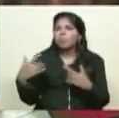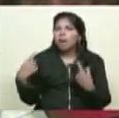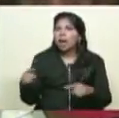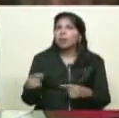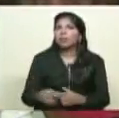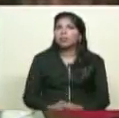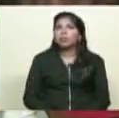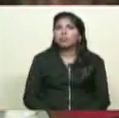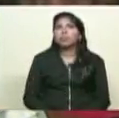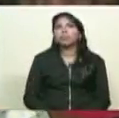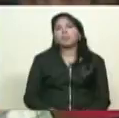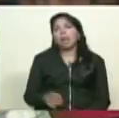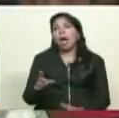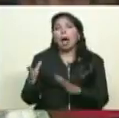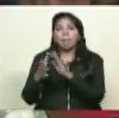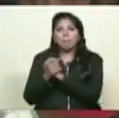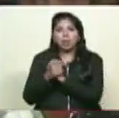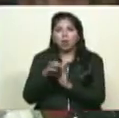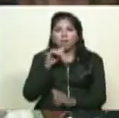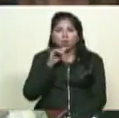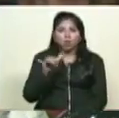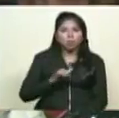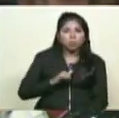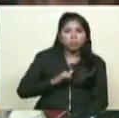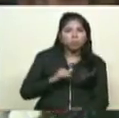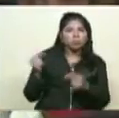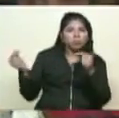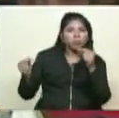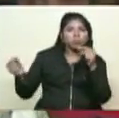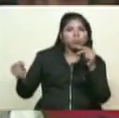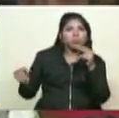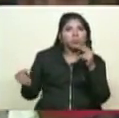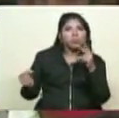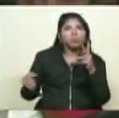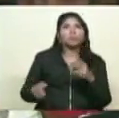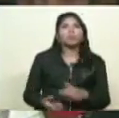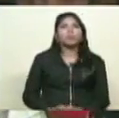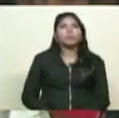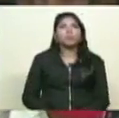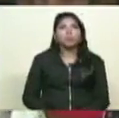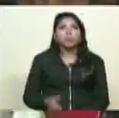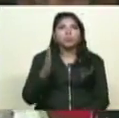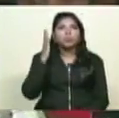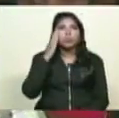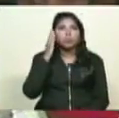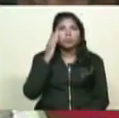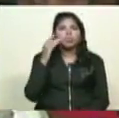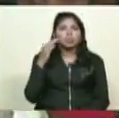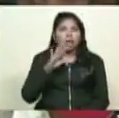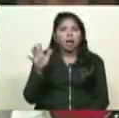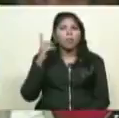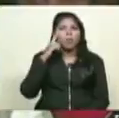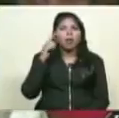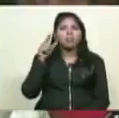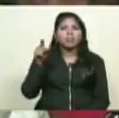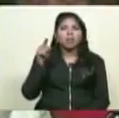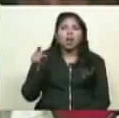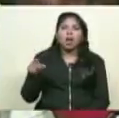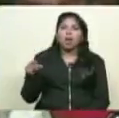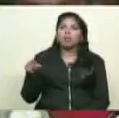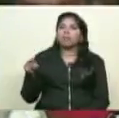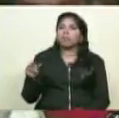compañeros que nos dan información y estamos al día con lo que está incluso en las aduanas, señor presidente.